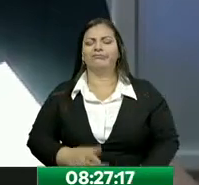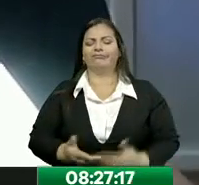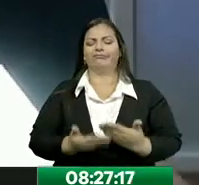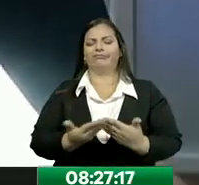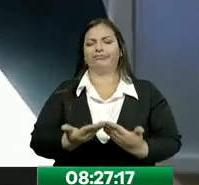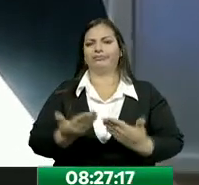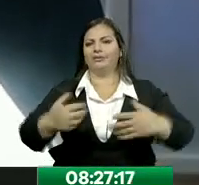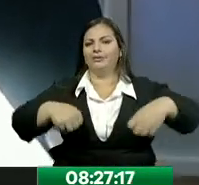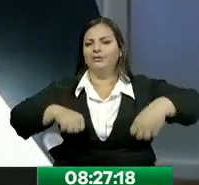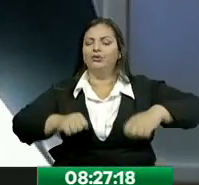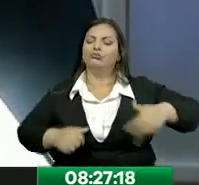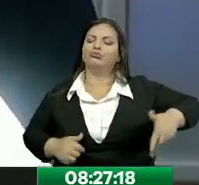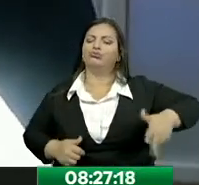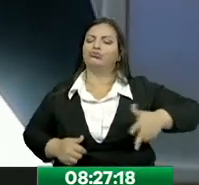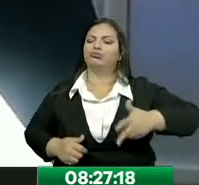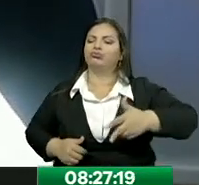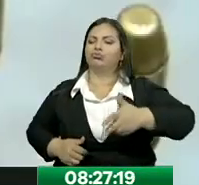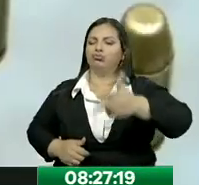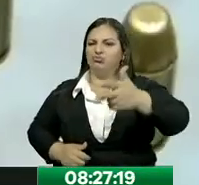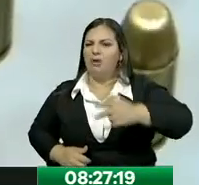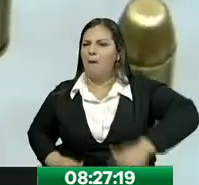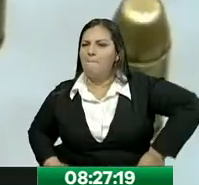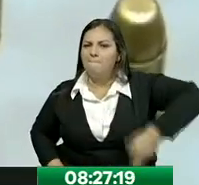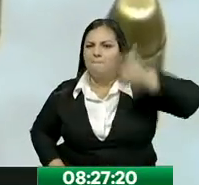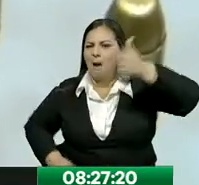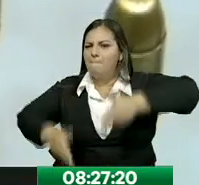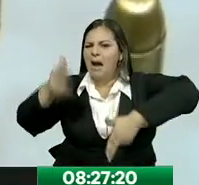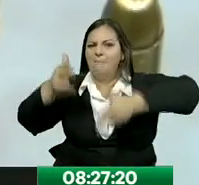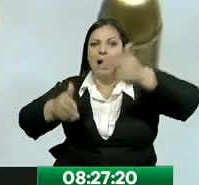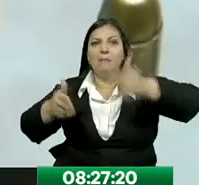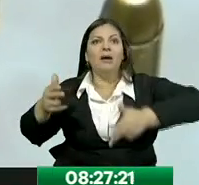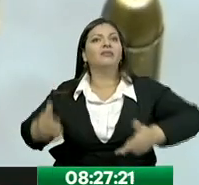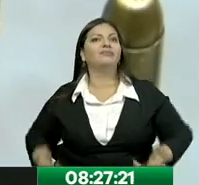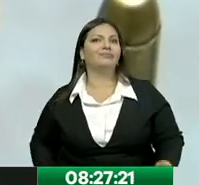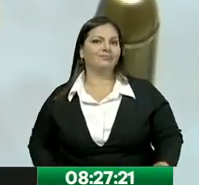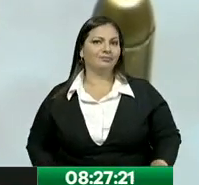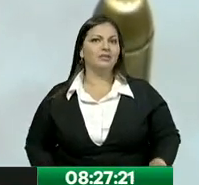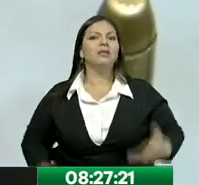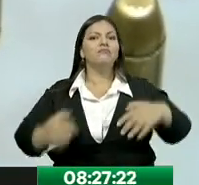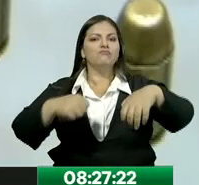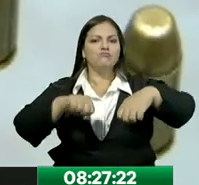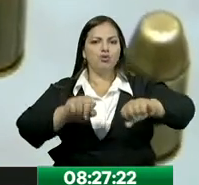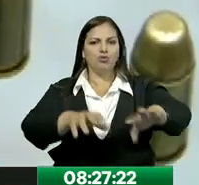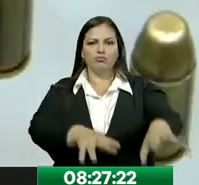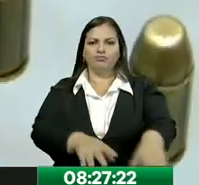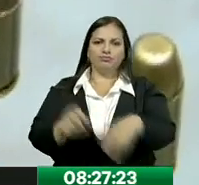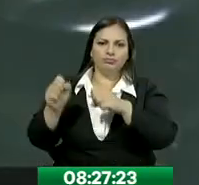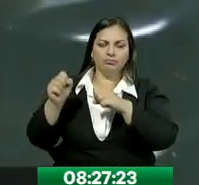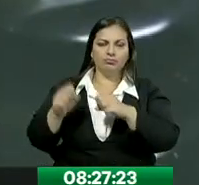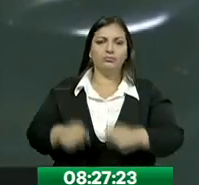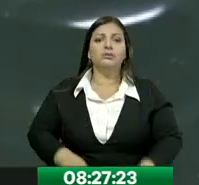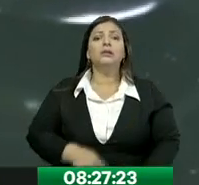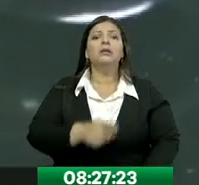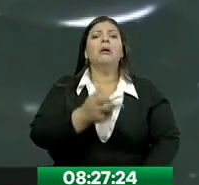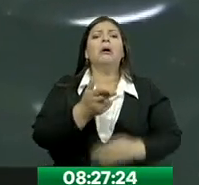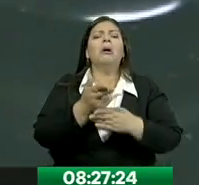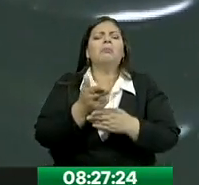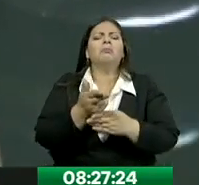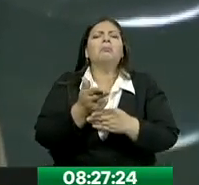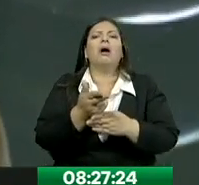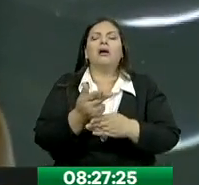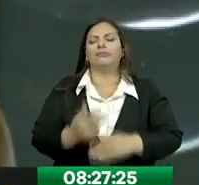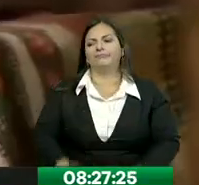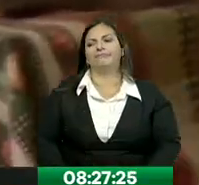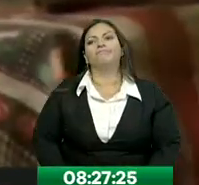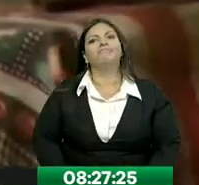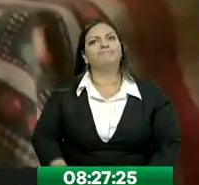cometer hechos delictivos. Con dichas armas estarían cometiendo robos en diferentes partes de la